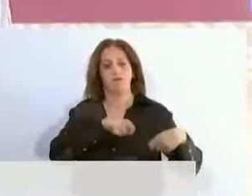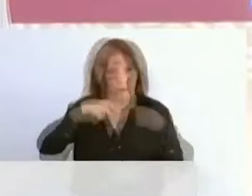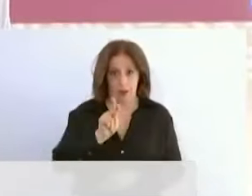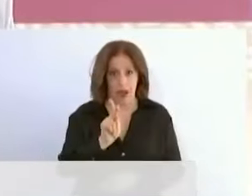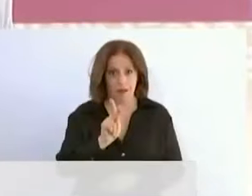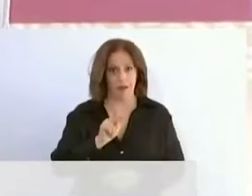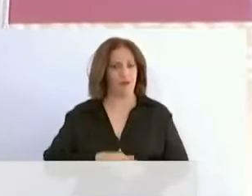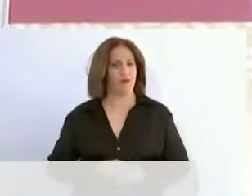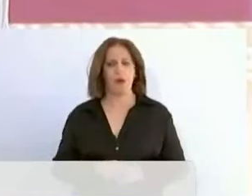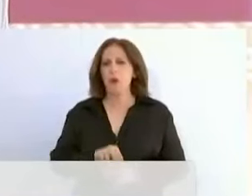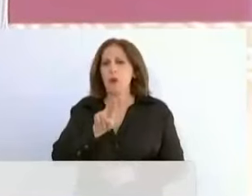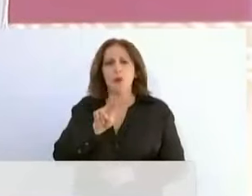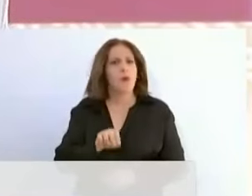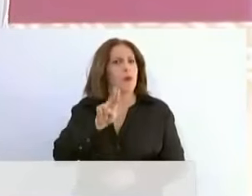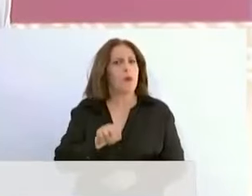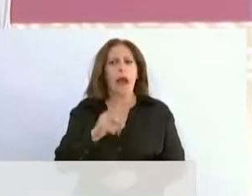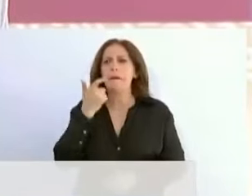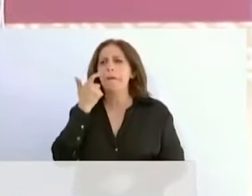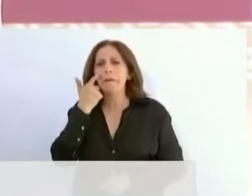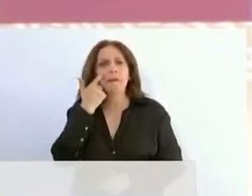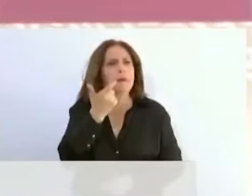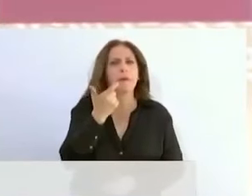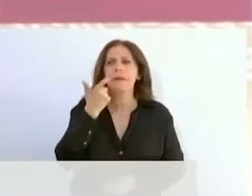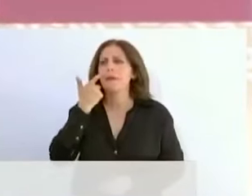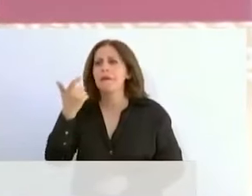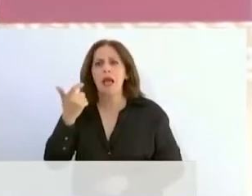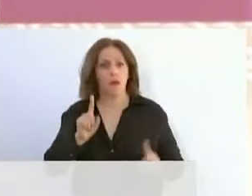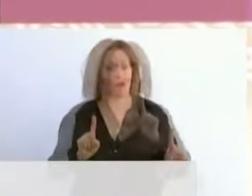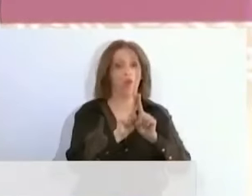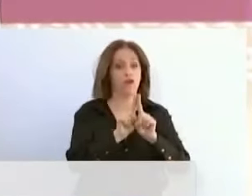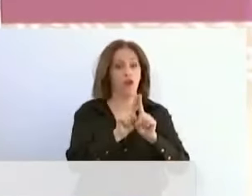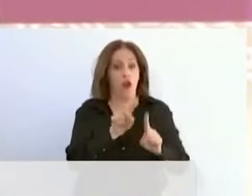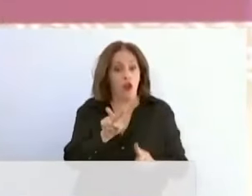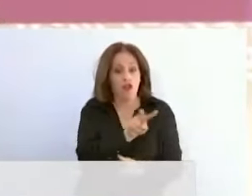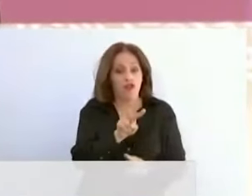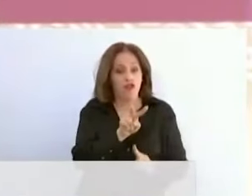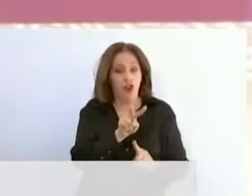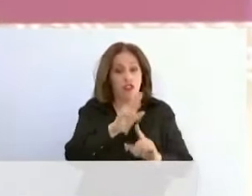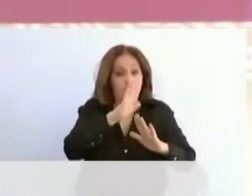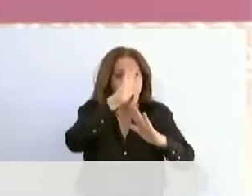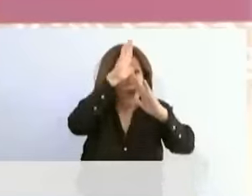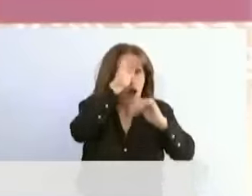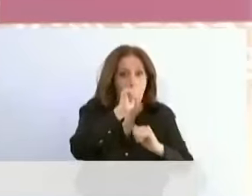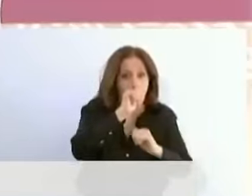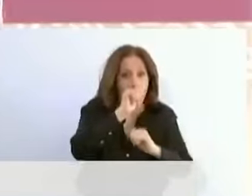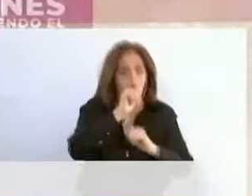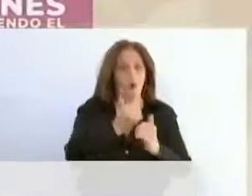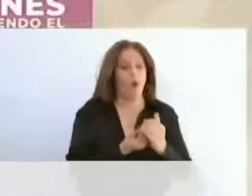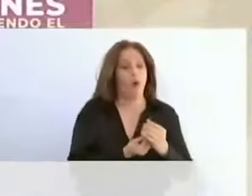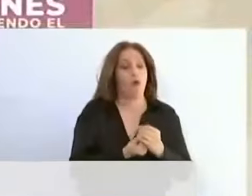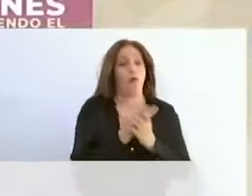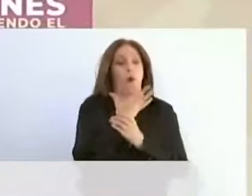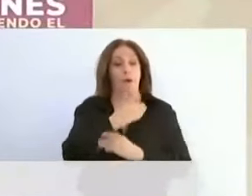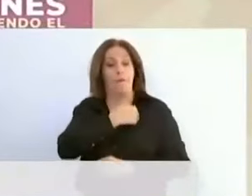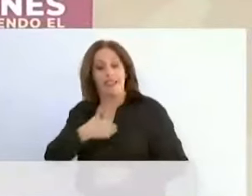veían y no se ponían de acuerdo y no se le daba continuidad